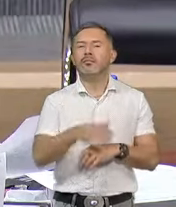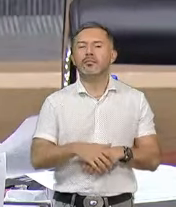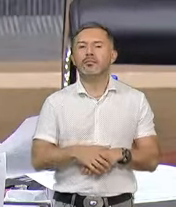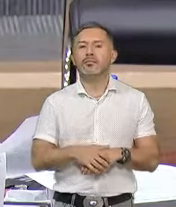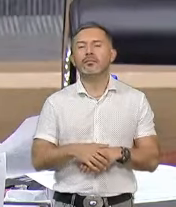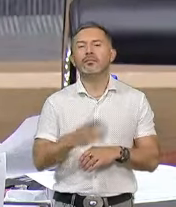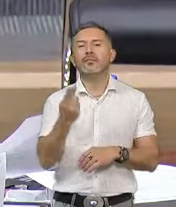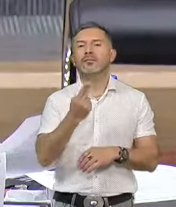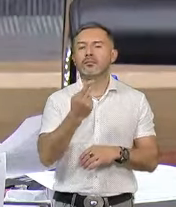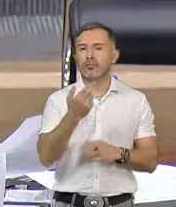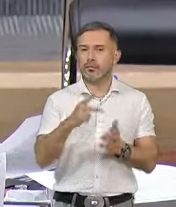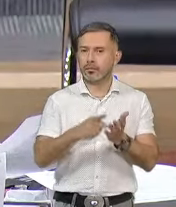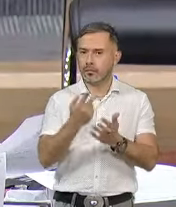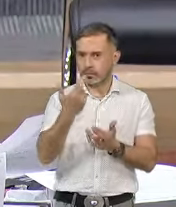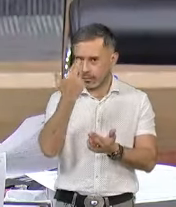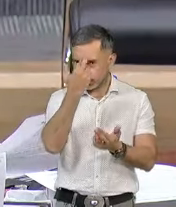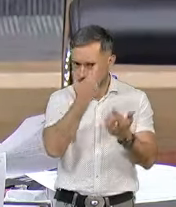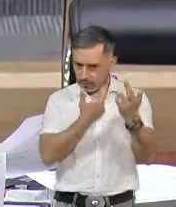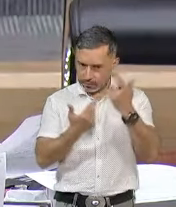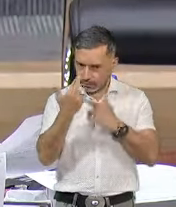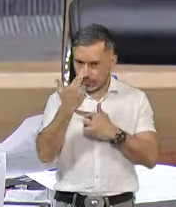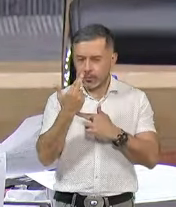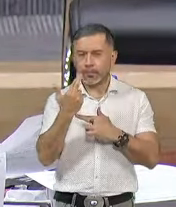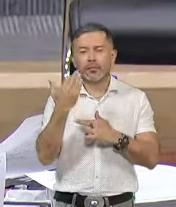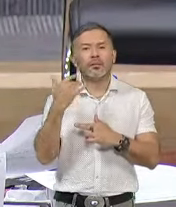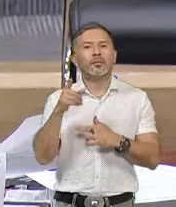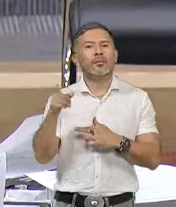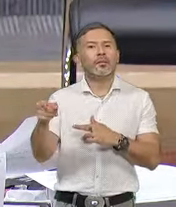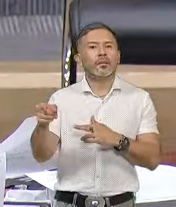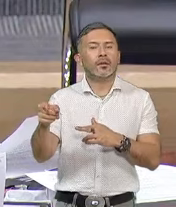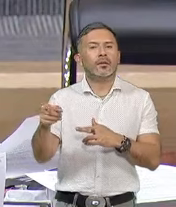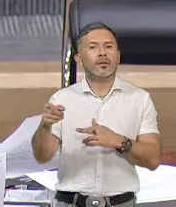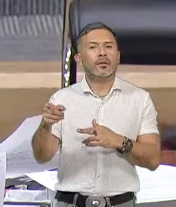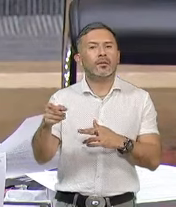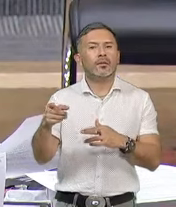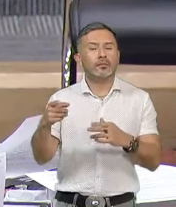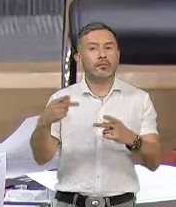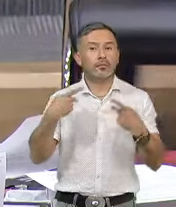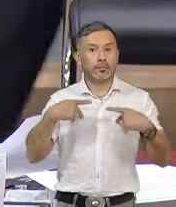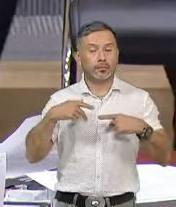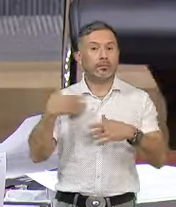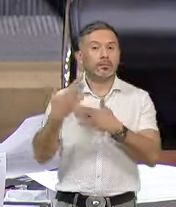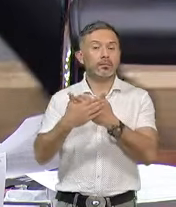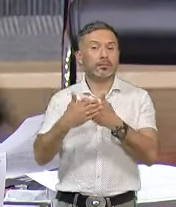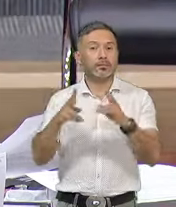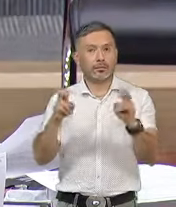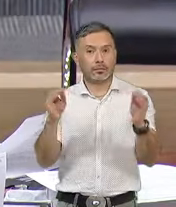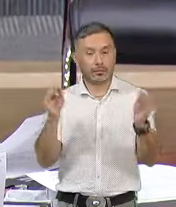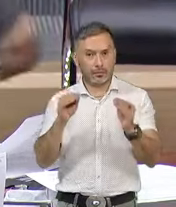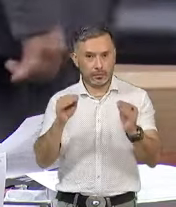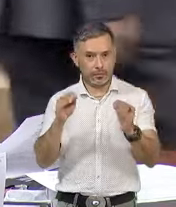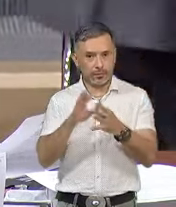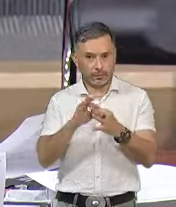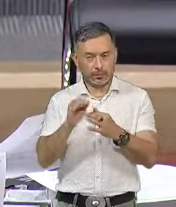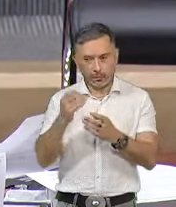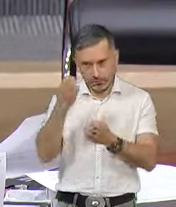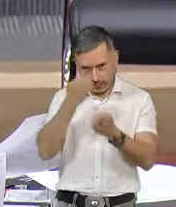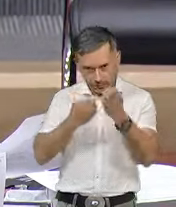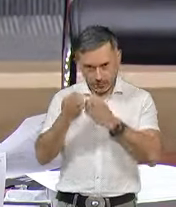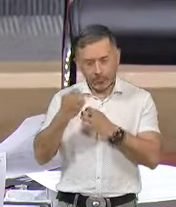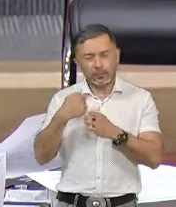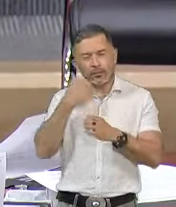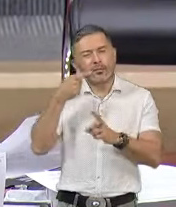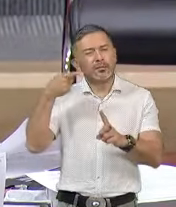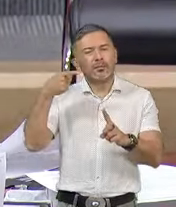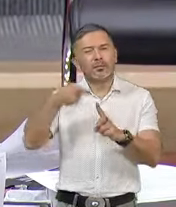una revaloración a partir de la declaración que hizo una de las personas moderadoras y hago énfasis en